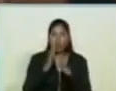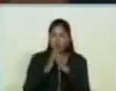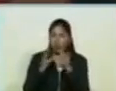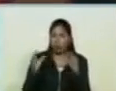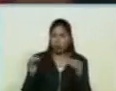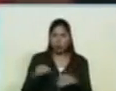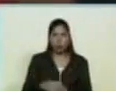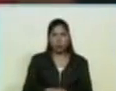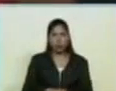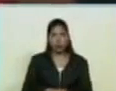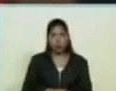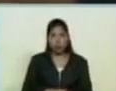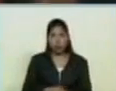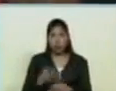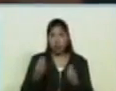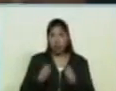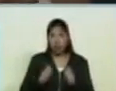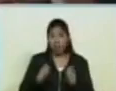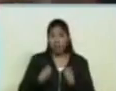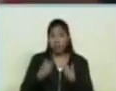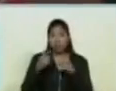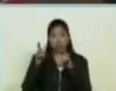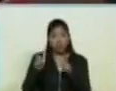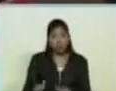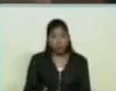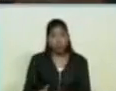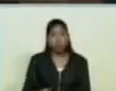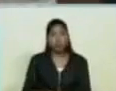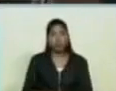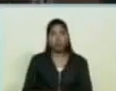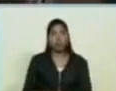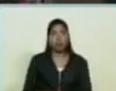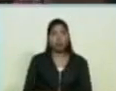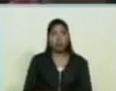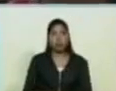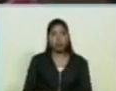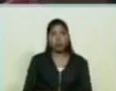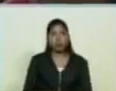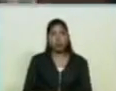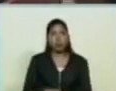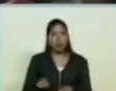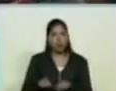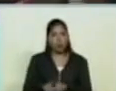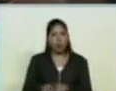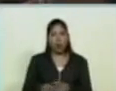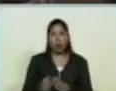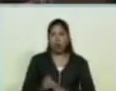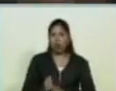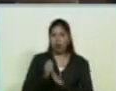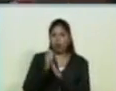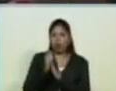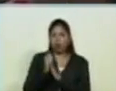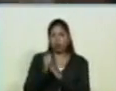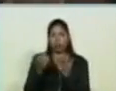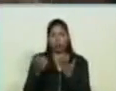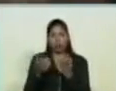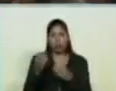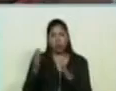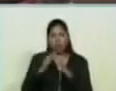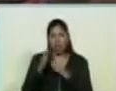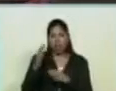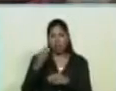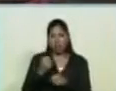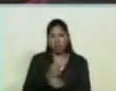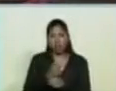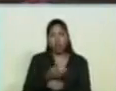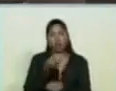de la vida de todos los compañeros que se convierten en misioneros de estas casas de alimentación en una vida feliz, alegre, porque vamos a